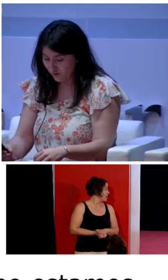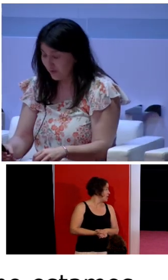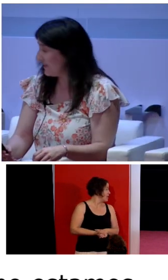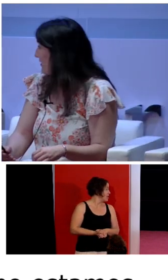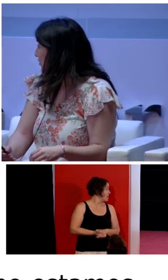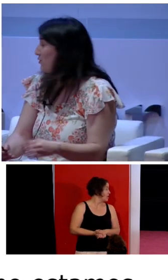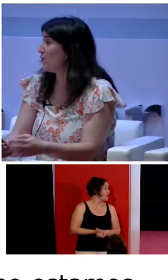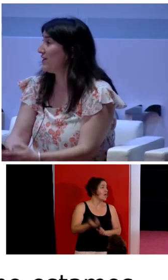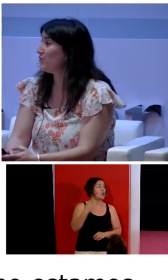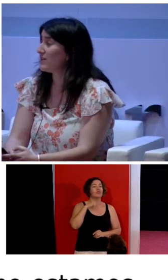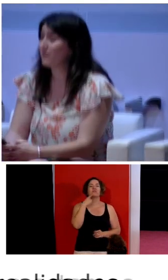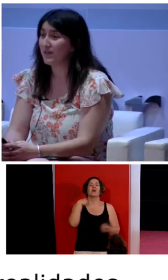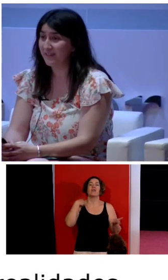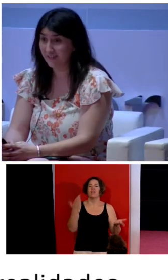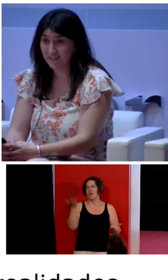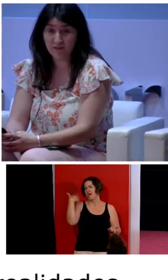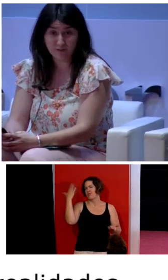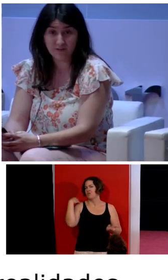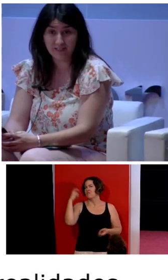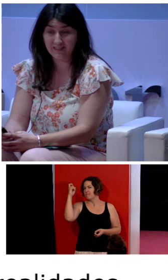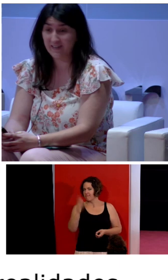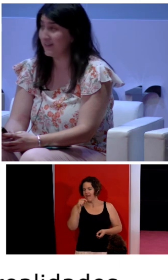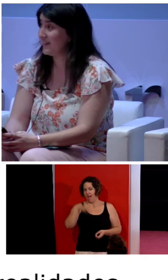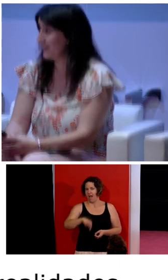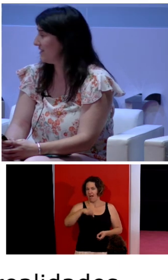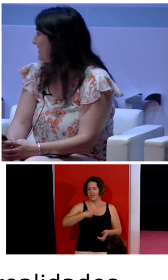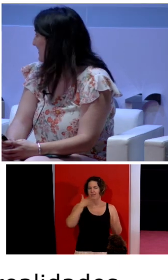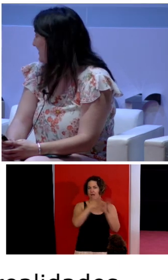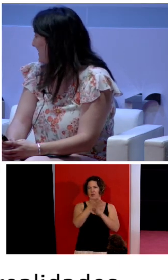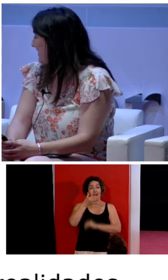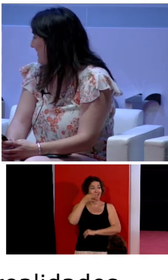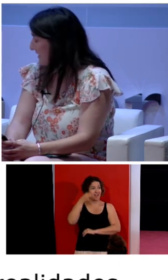¿Quién nos iba a decir, no, hace unos años, que íbamos a estar aquí hablando de realidades,